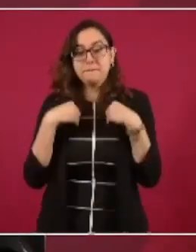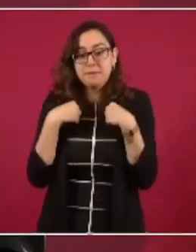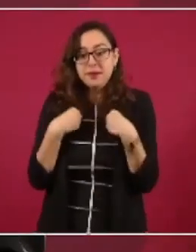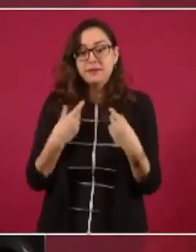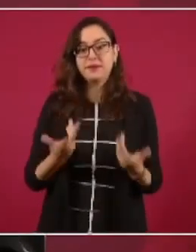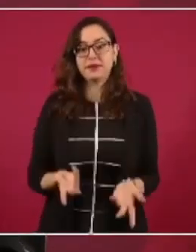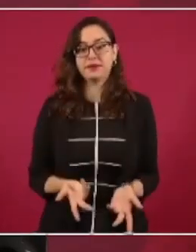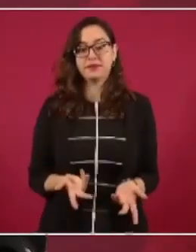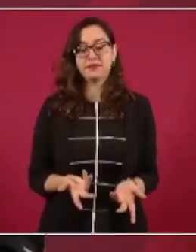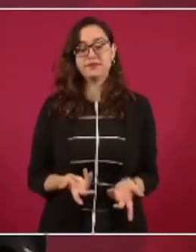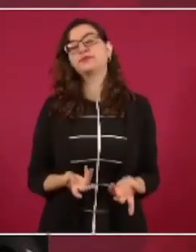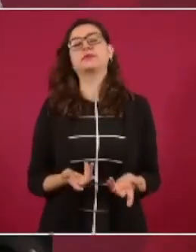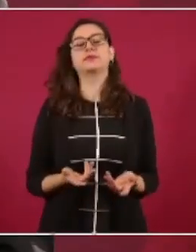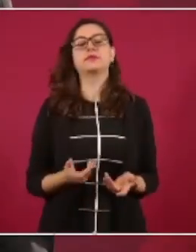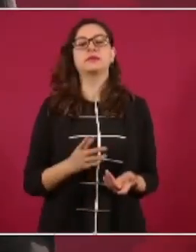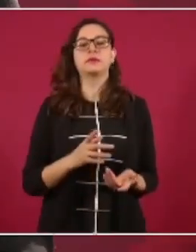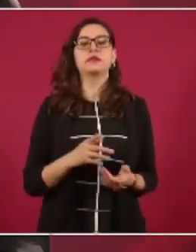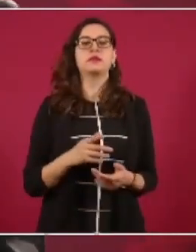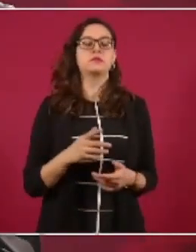nacidos allá